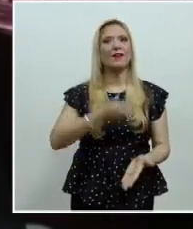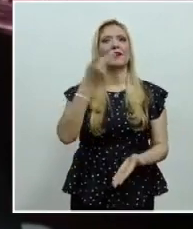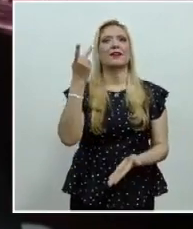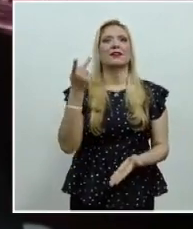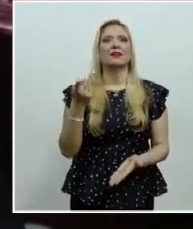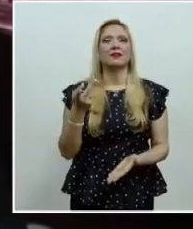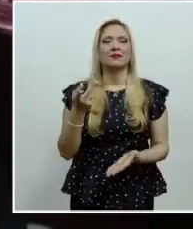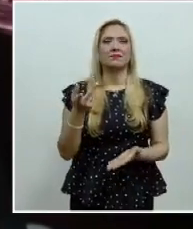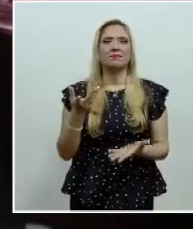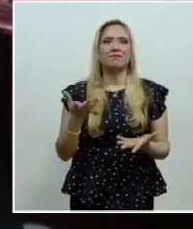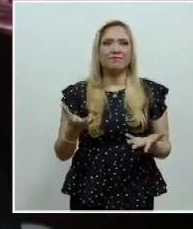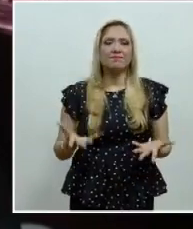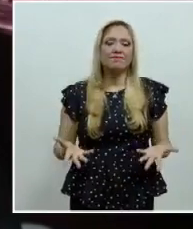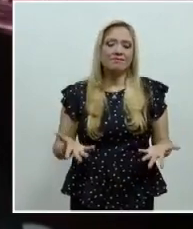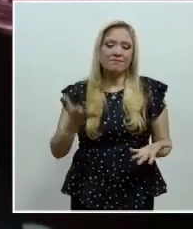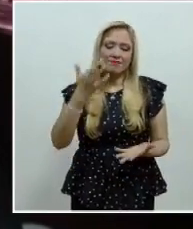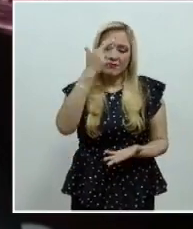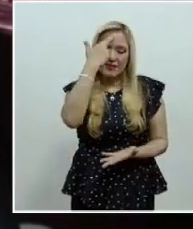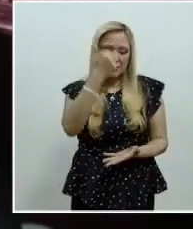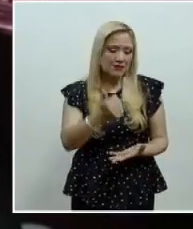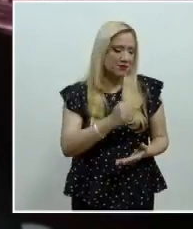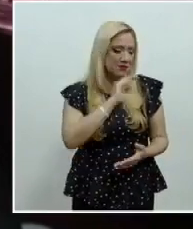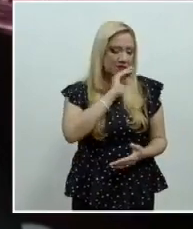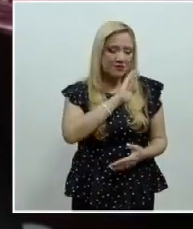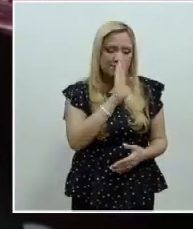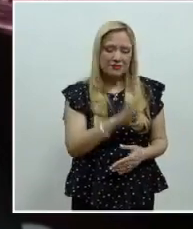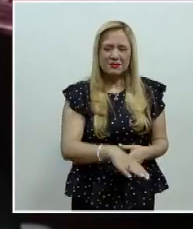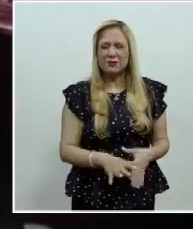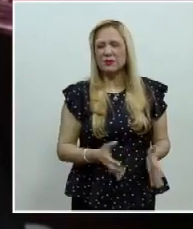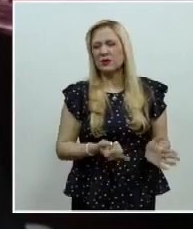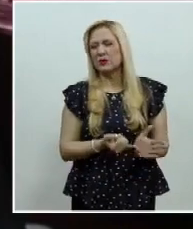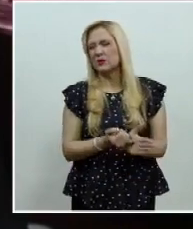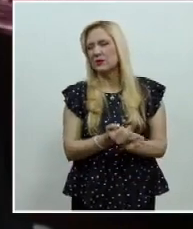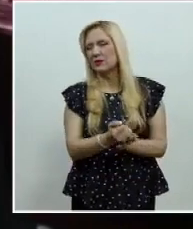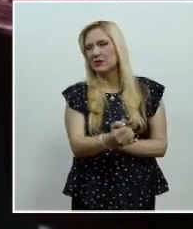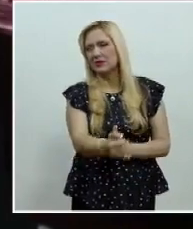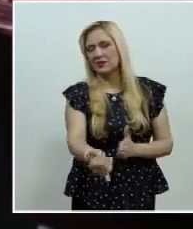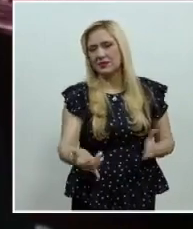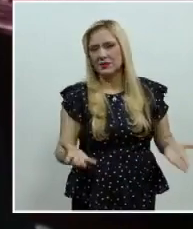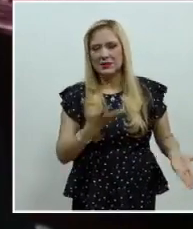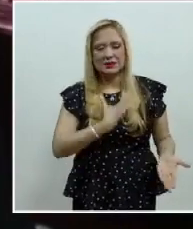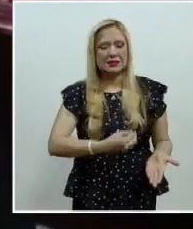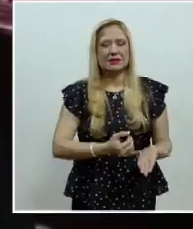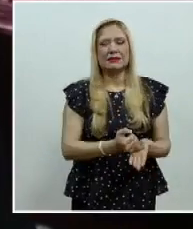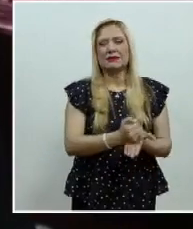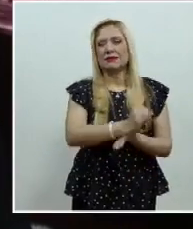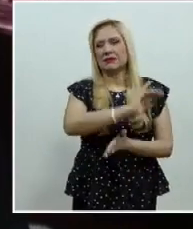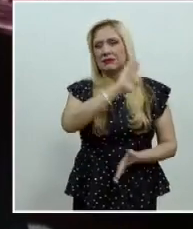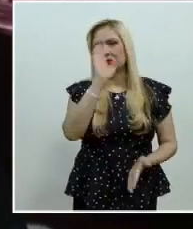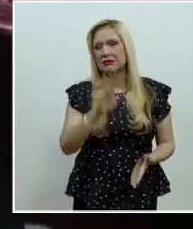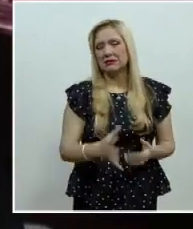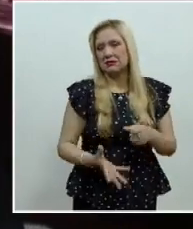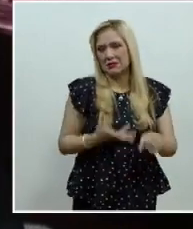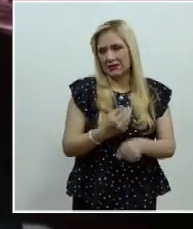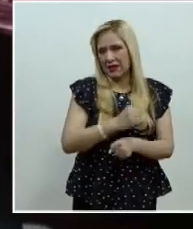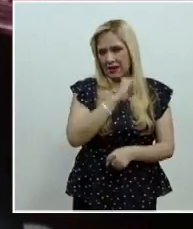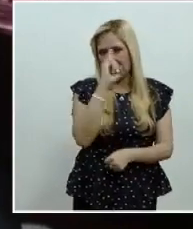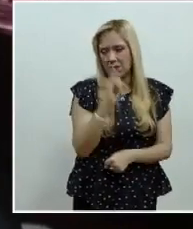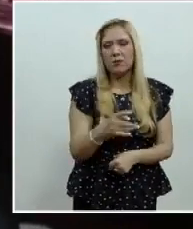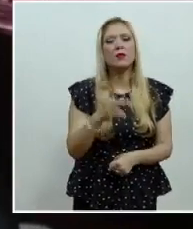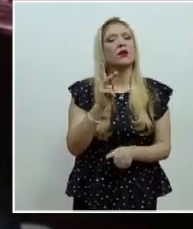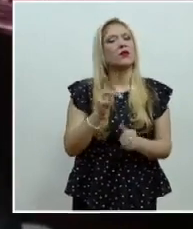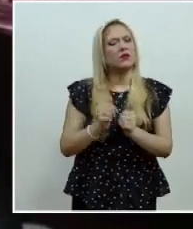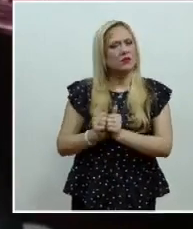Hay pérdidas irreparables, obviamente, pero en la medida de lo posible, dar acompañamiento, no solamente en